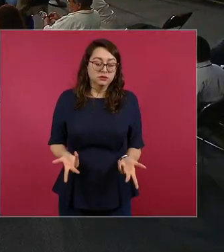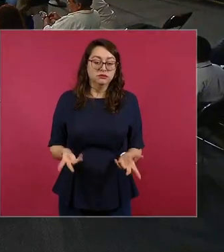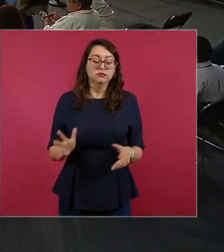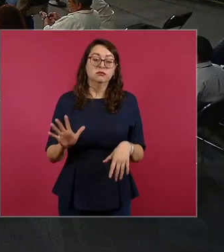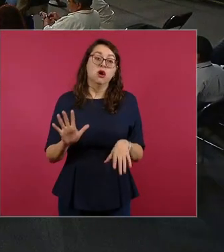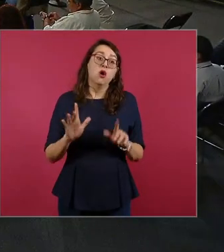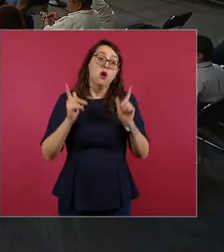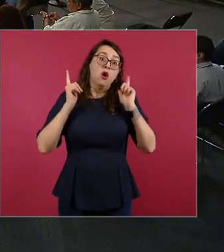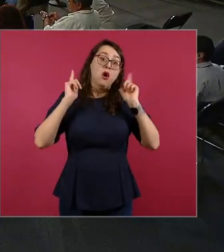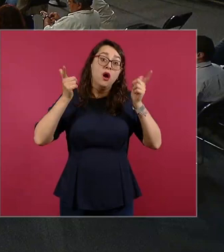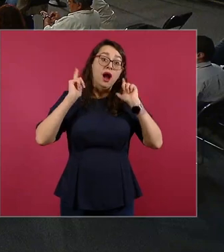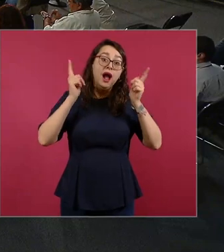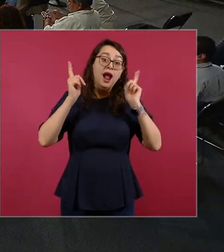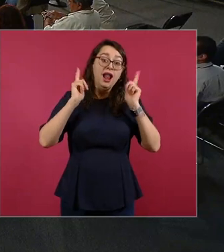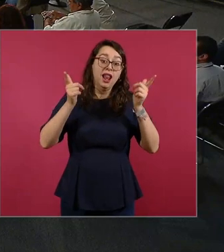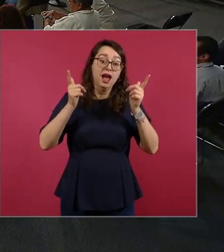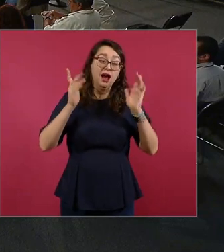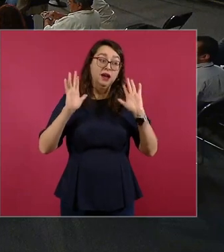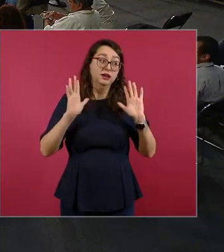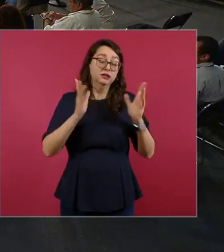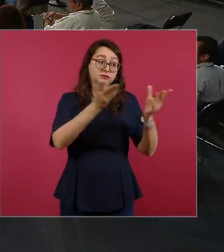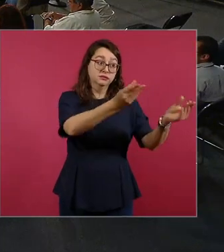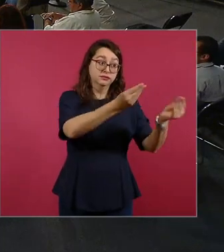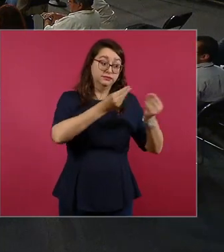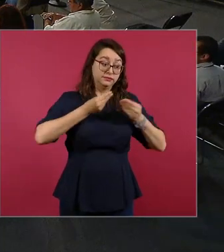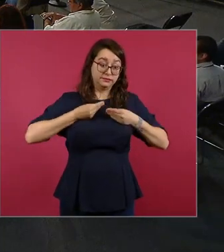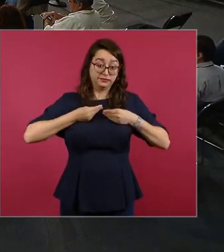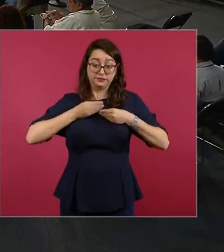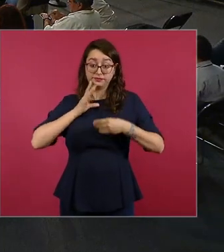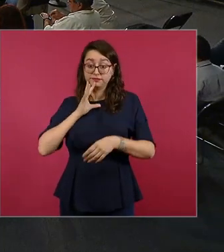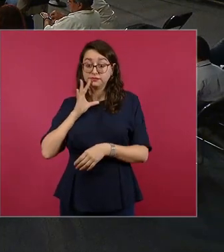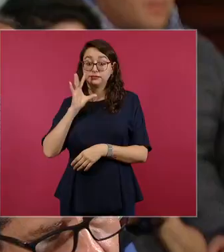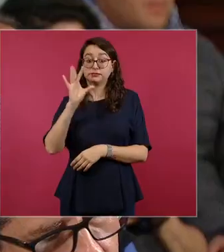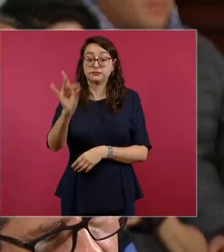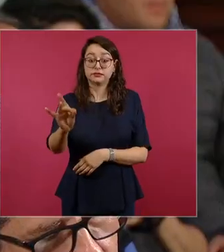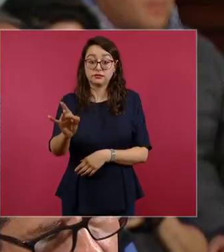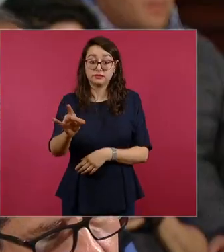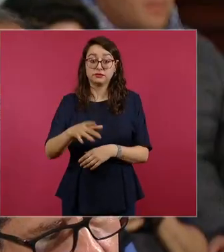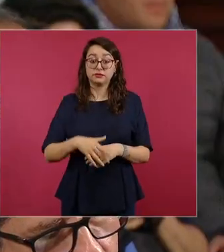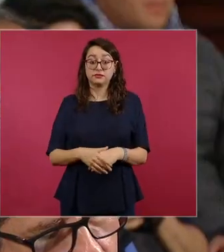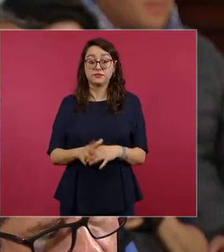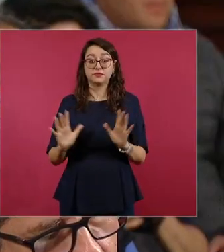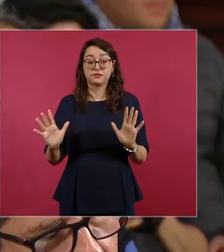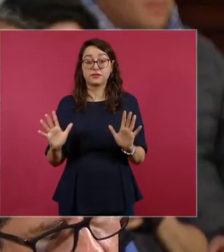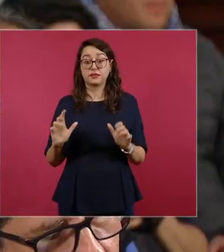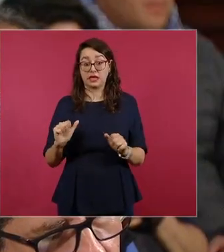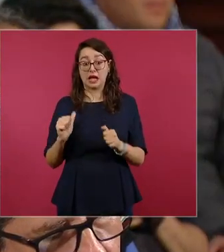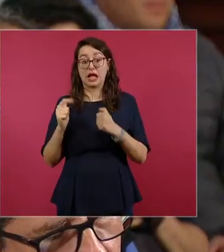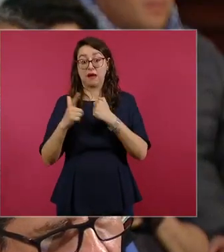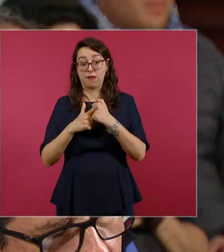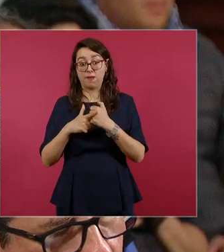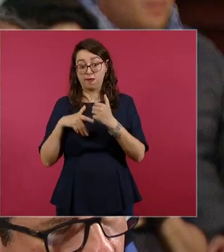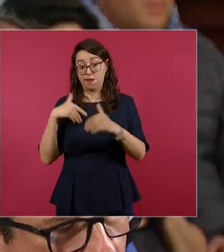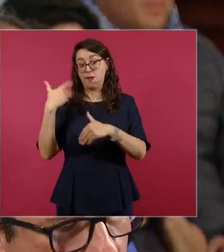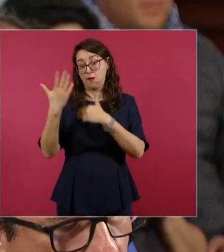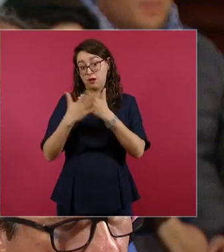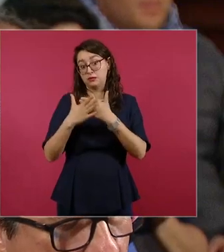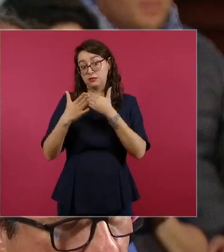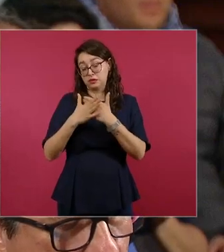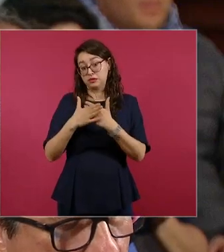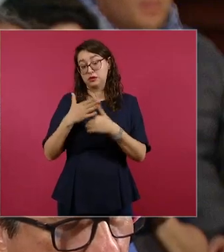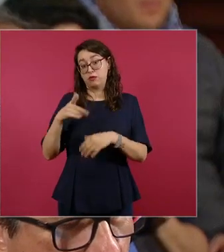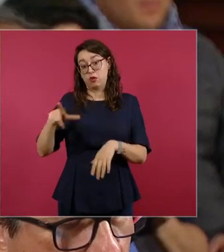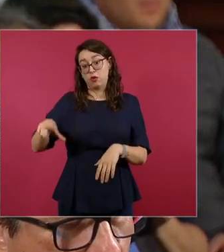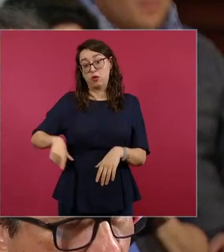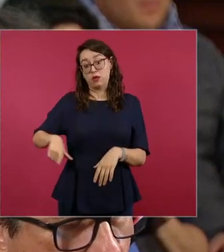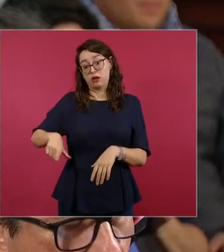lo dijeron textual y les dije textual se lo voy a decir al presidente los deje encargados a la próxima administración para darle seguimiento